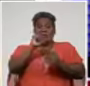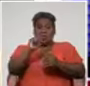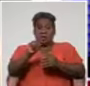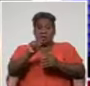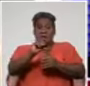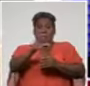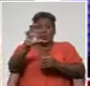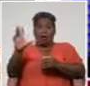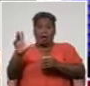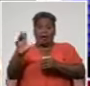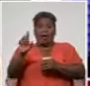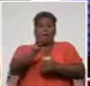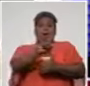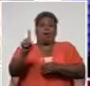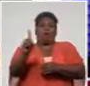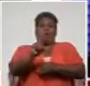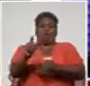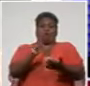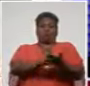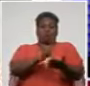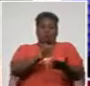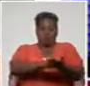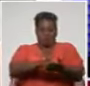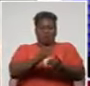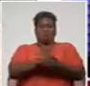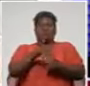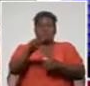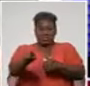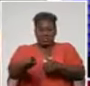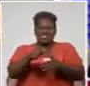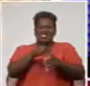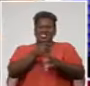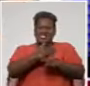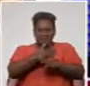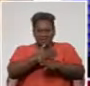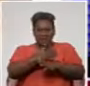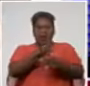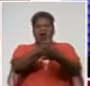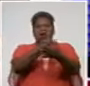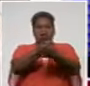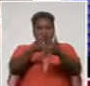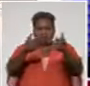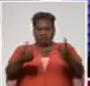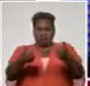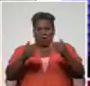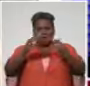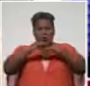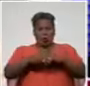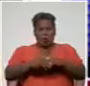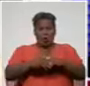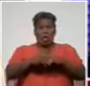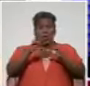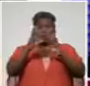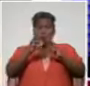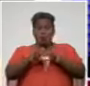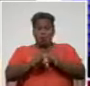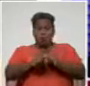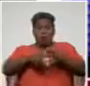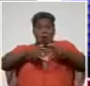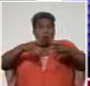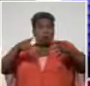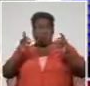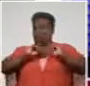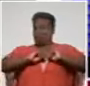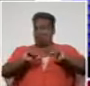multas. Es decir, eso da una idea de un nivel de enfrentamiento, pero también da una idea de que no ha sido un número exagerado porque ha habido un acatamiento a las